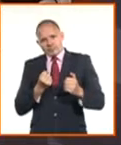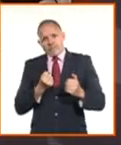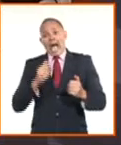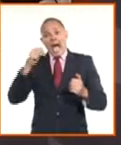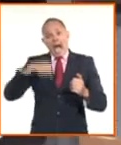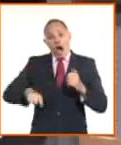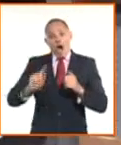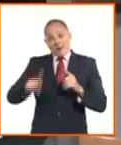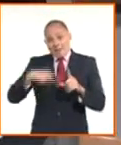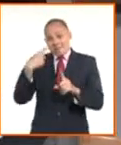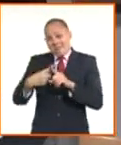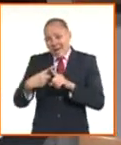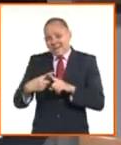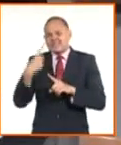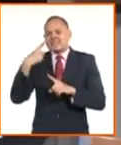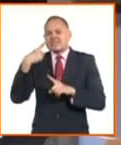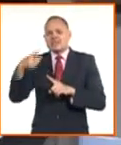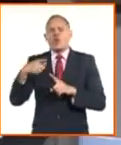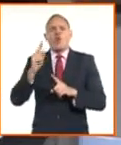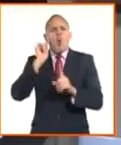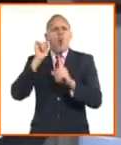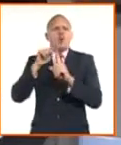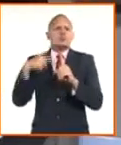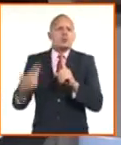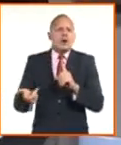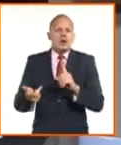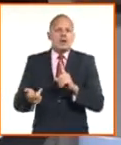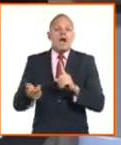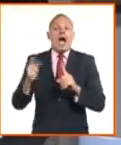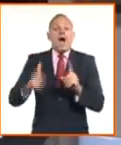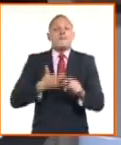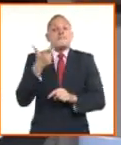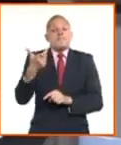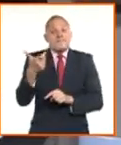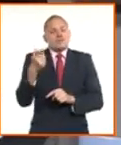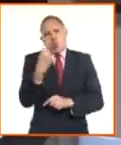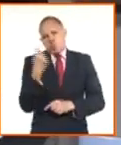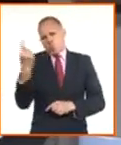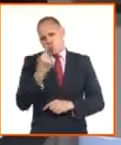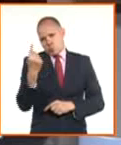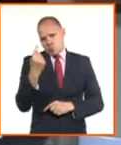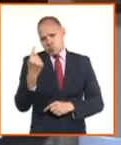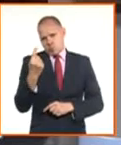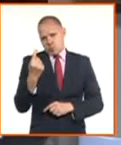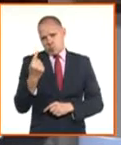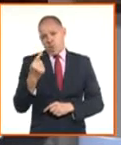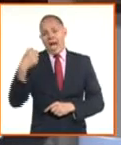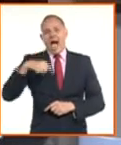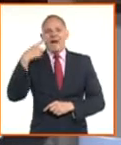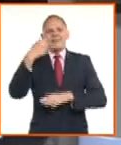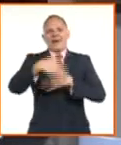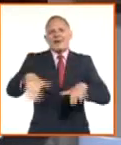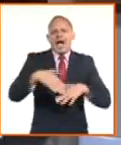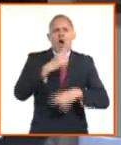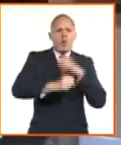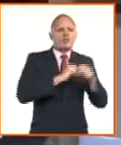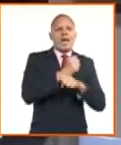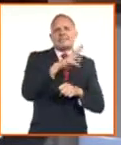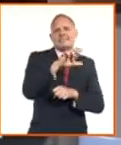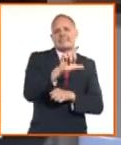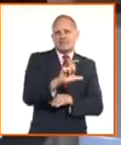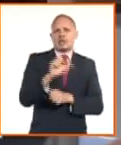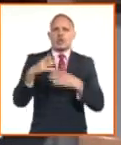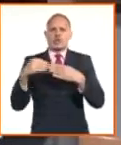falta de divisa, busca un mecanismo para esa divisa poderla canalizar en función de un incremento de la oferta en moneda nacional, y